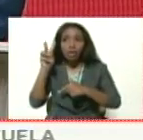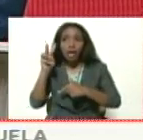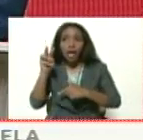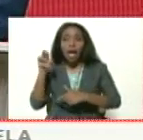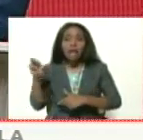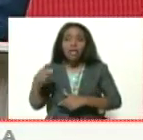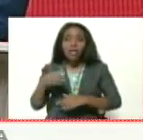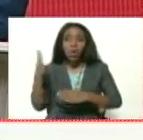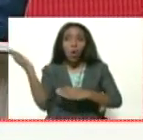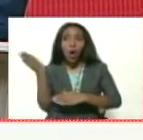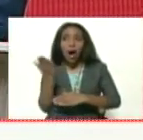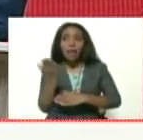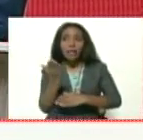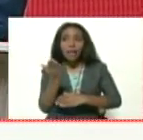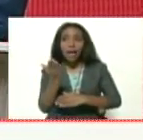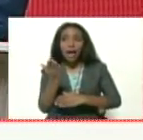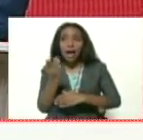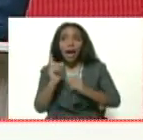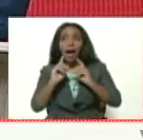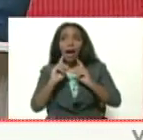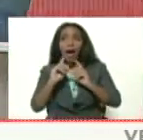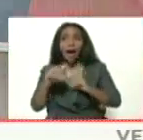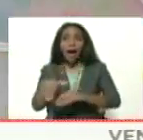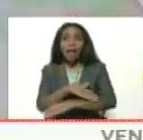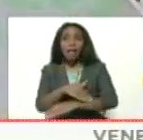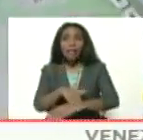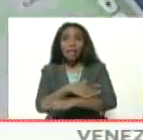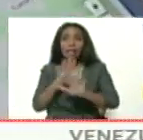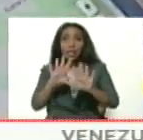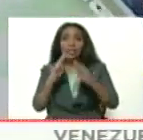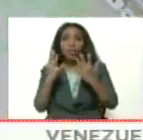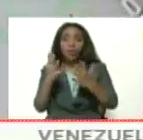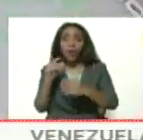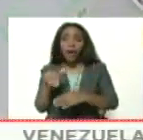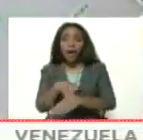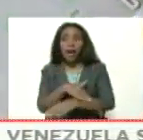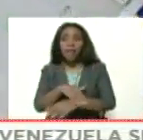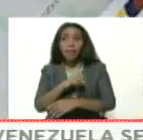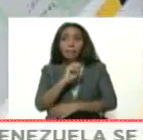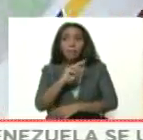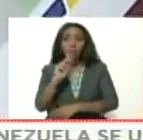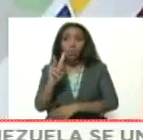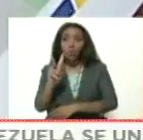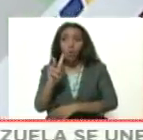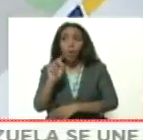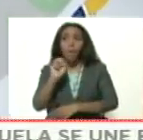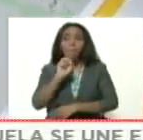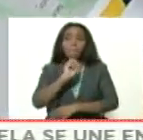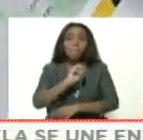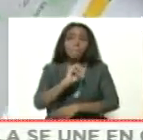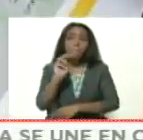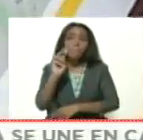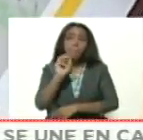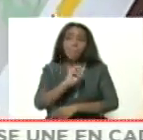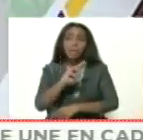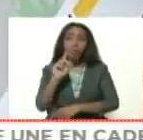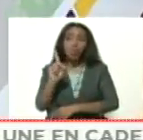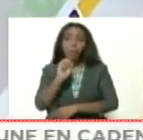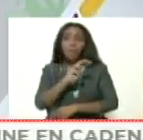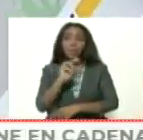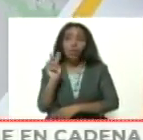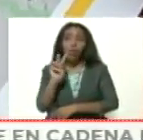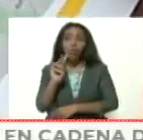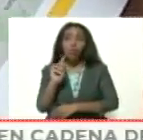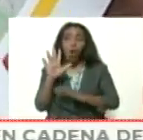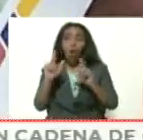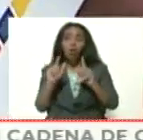Hacha, carrera 19 entre calles 21 y 22, 11 grados,